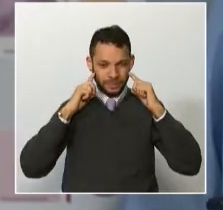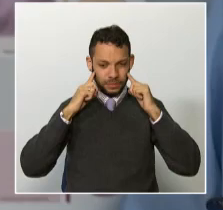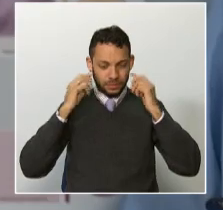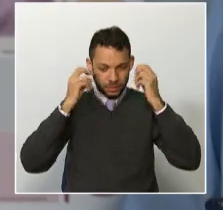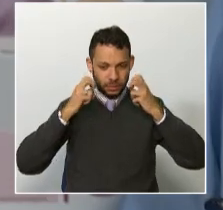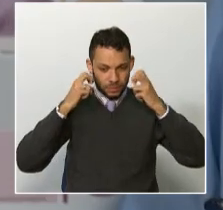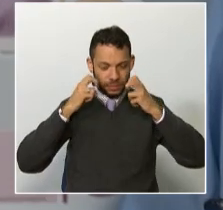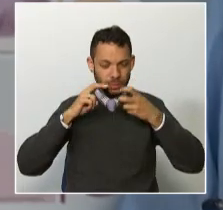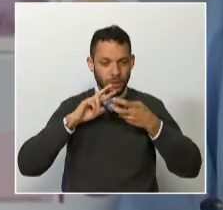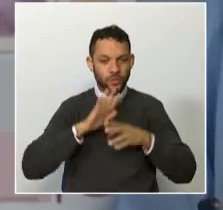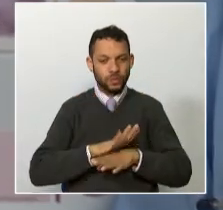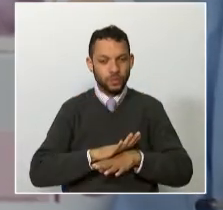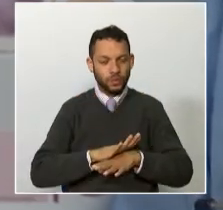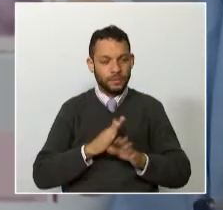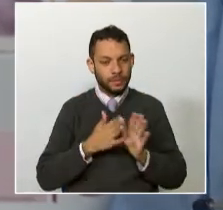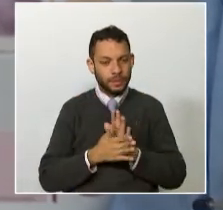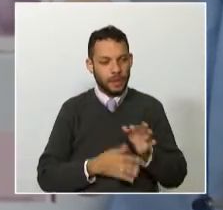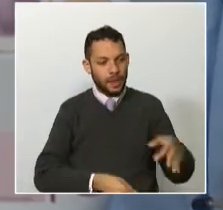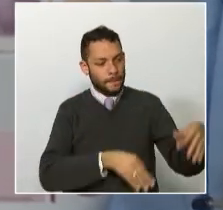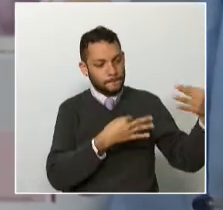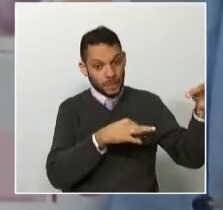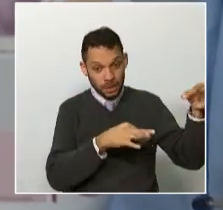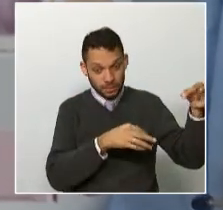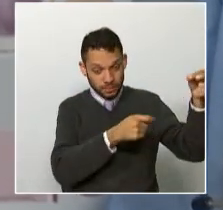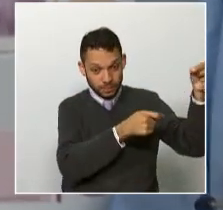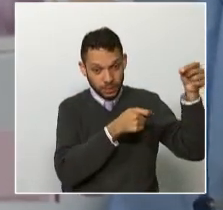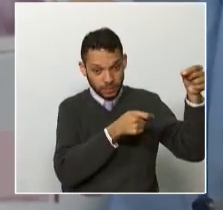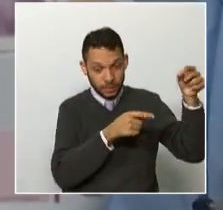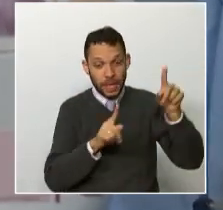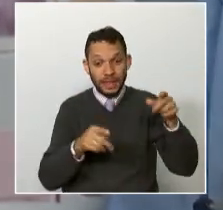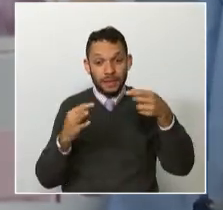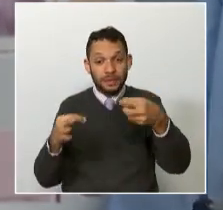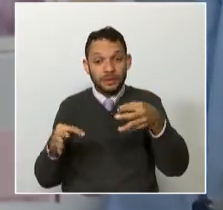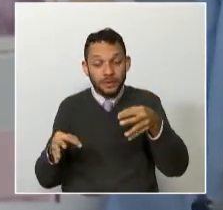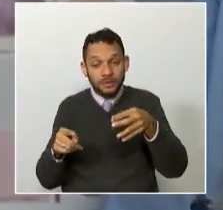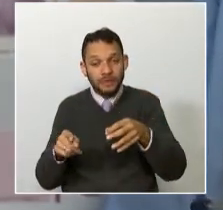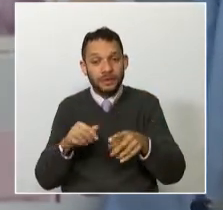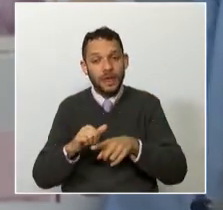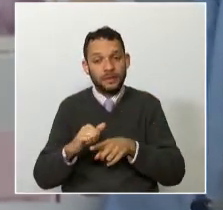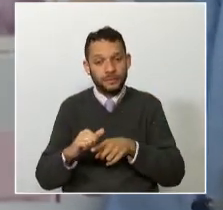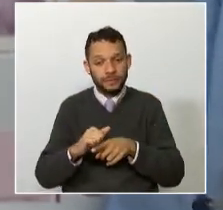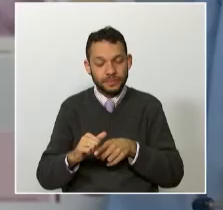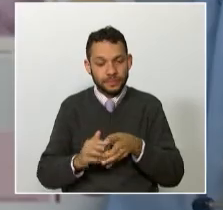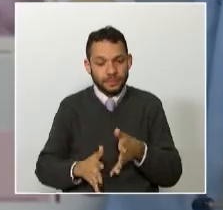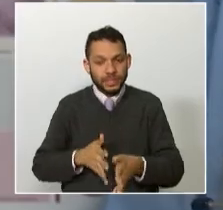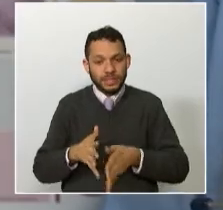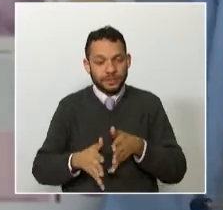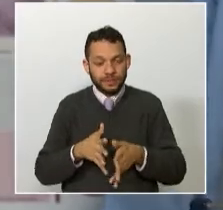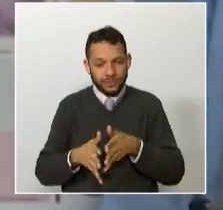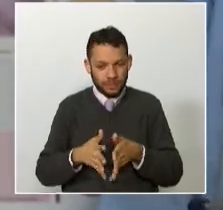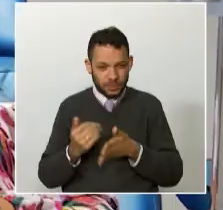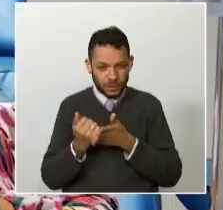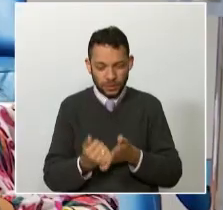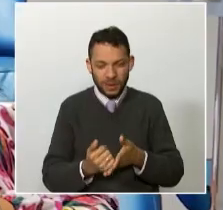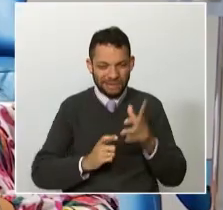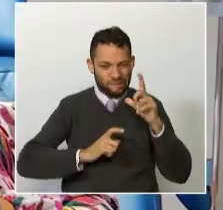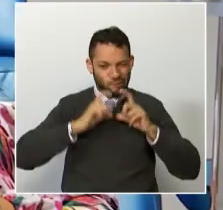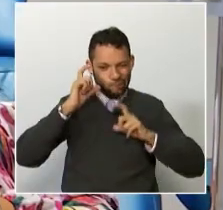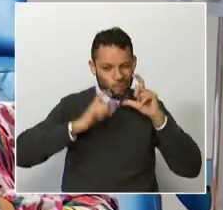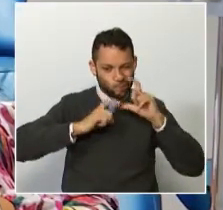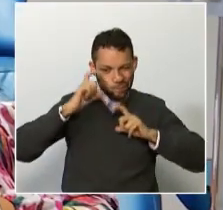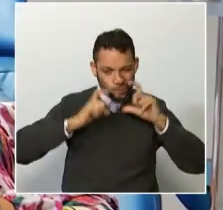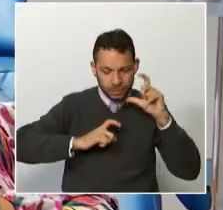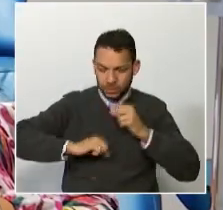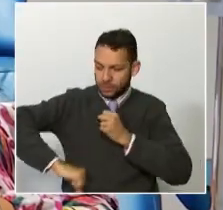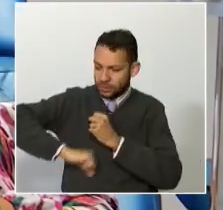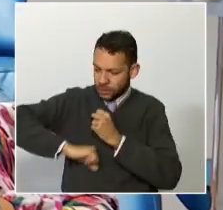plaquitas que muchos conocen, pero también hacemos unos ejercicios de fisioterapia. Doctora, usted puede colaborar